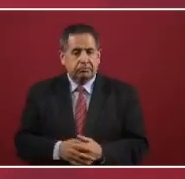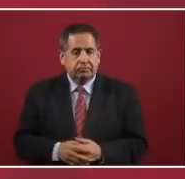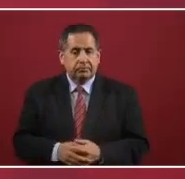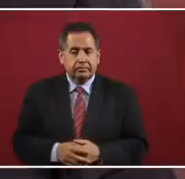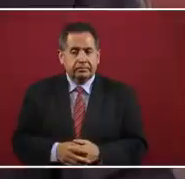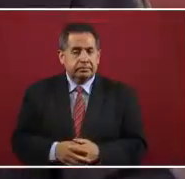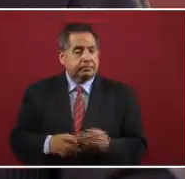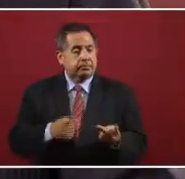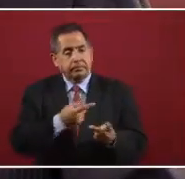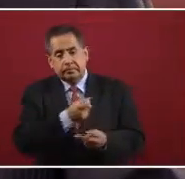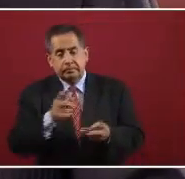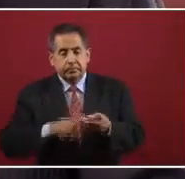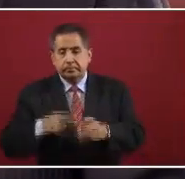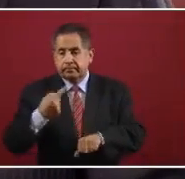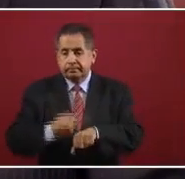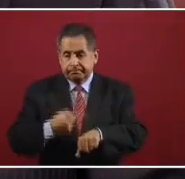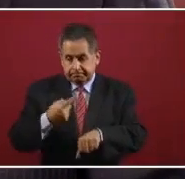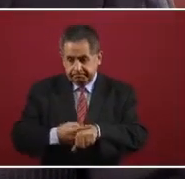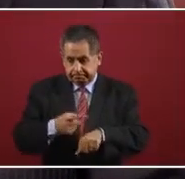los que están enfermos,